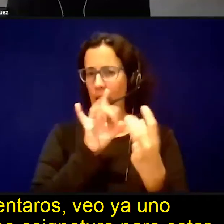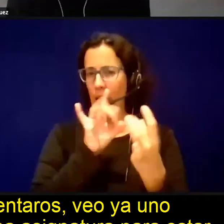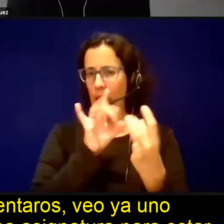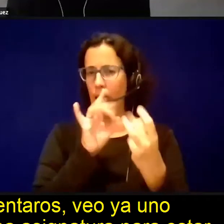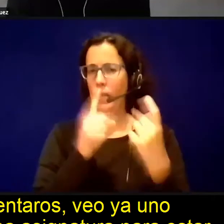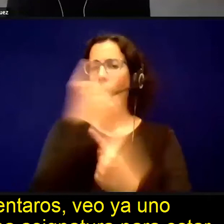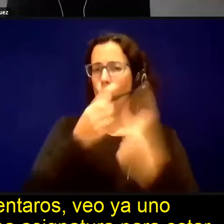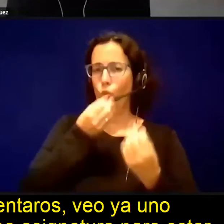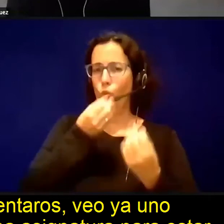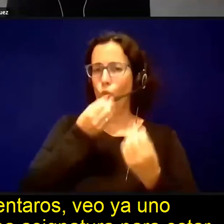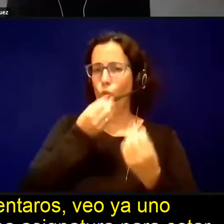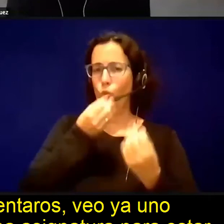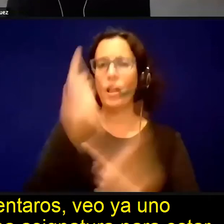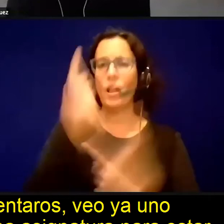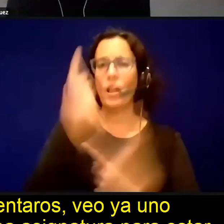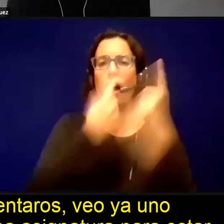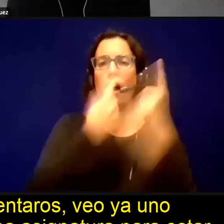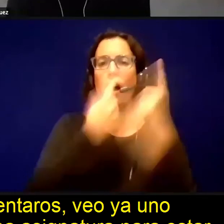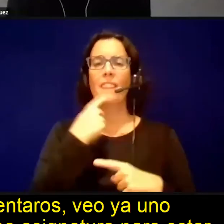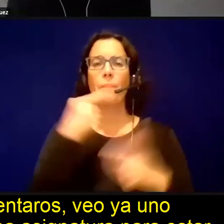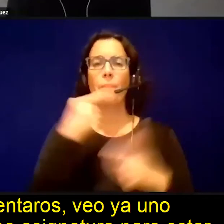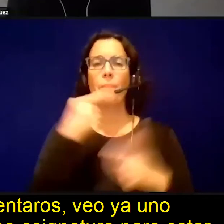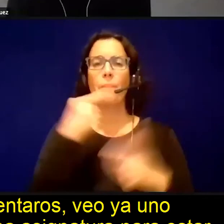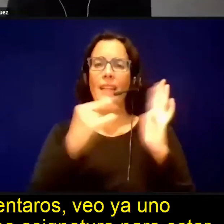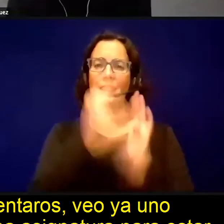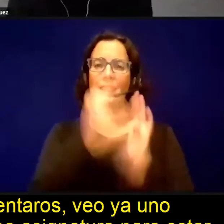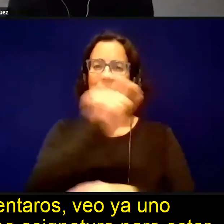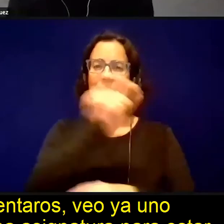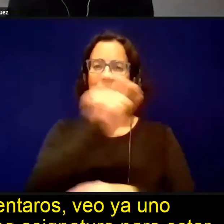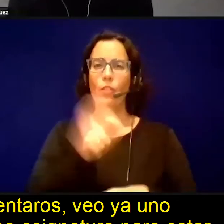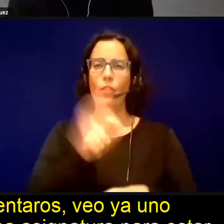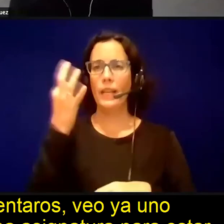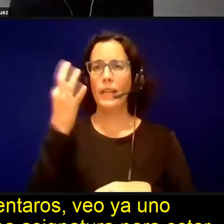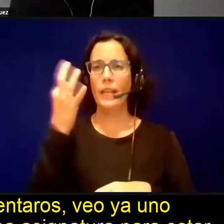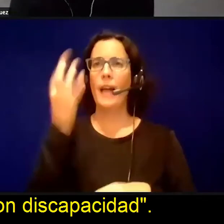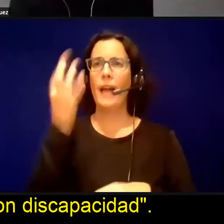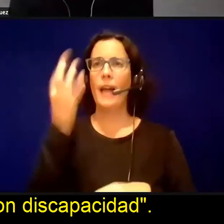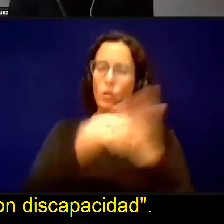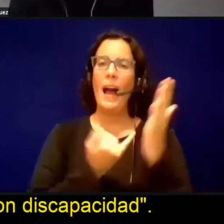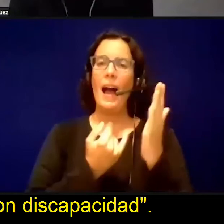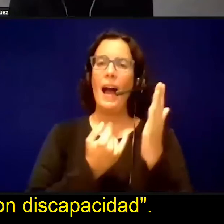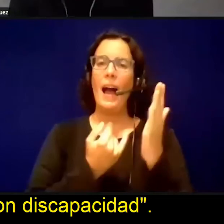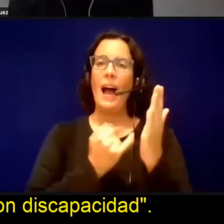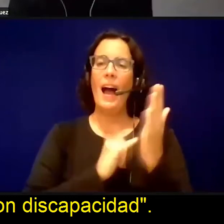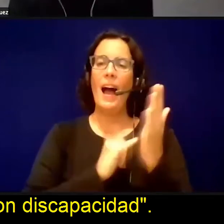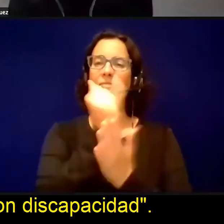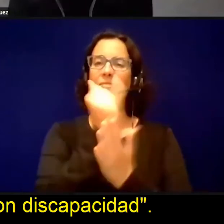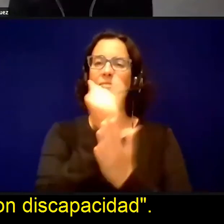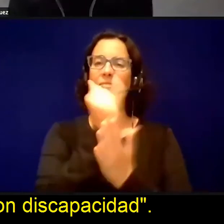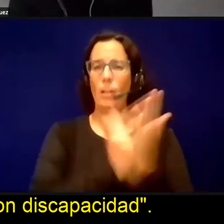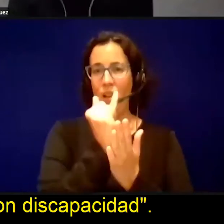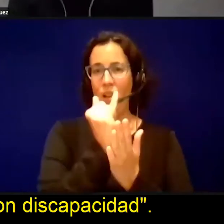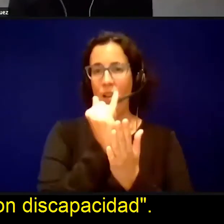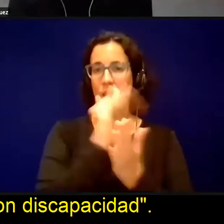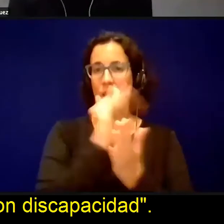algunos de los arquitectos tendrían que tener una asignatura para estar en la piel de las personas con discapacidad. Bueno, yo siempre, en